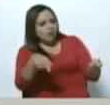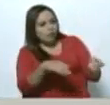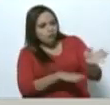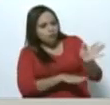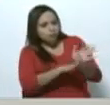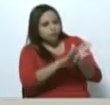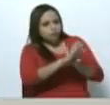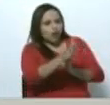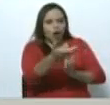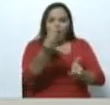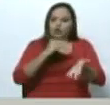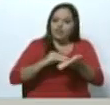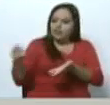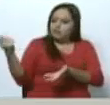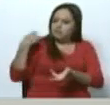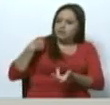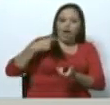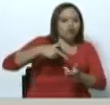seguir creciendo.